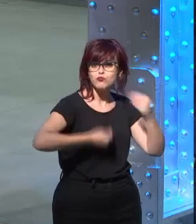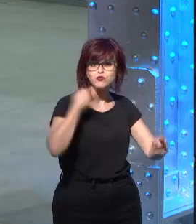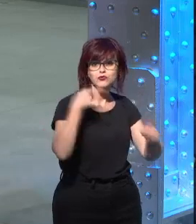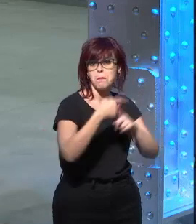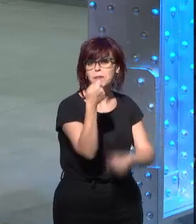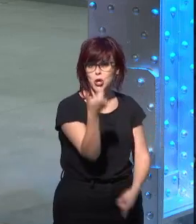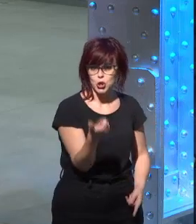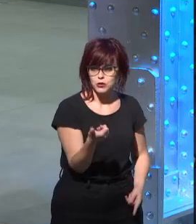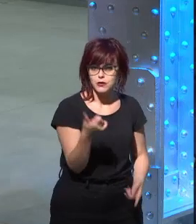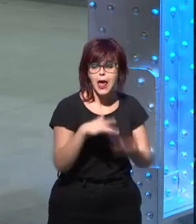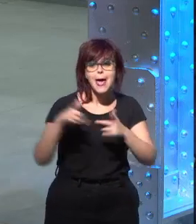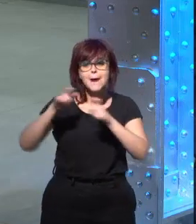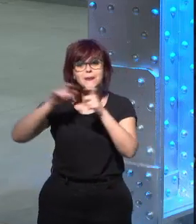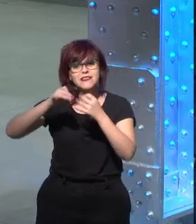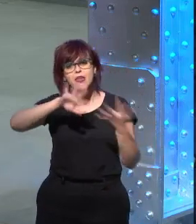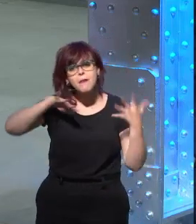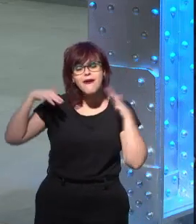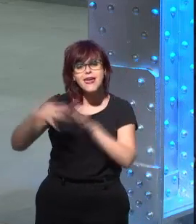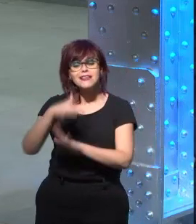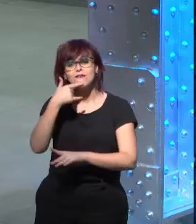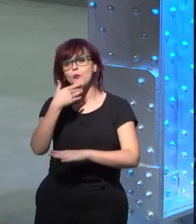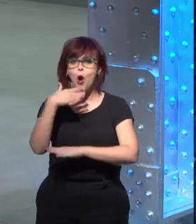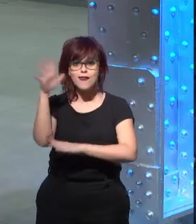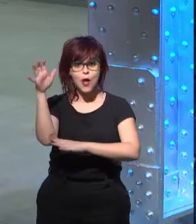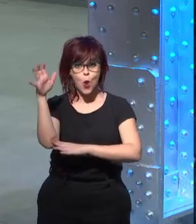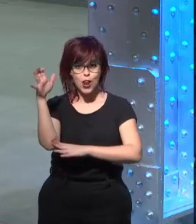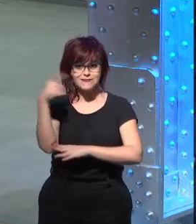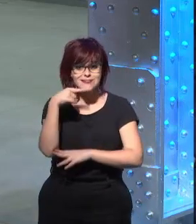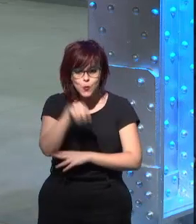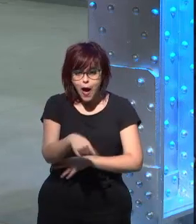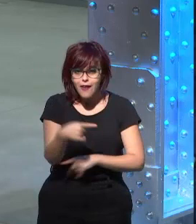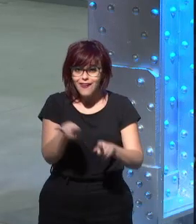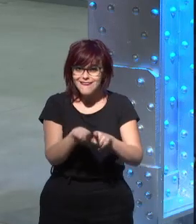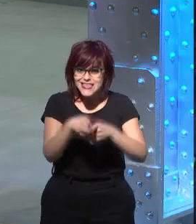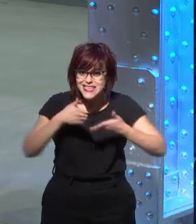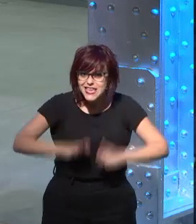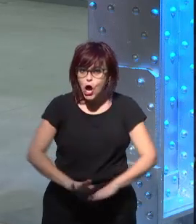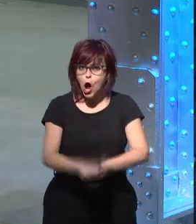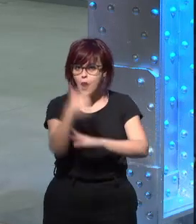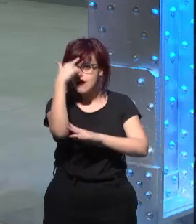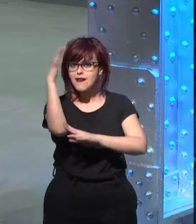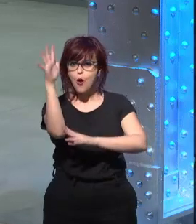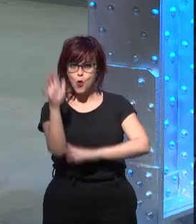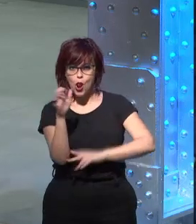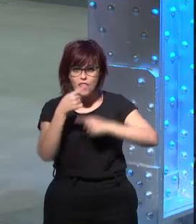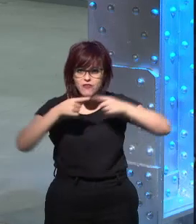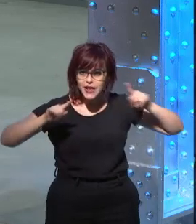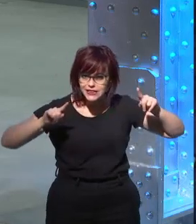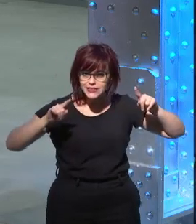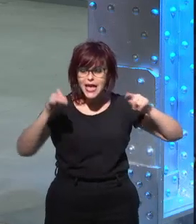información. Esa empresa tiene que cambiar sus neuronas como tú detectas que las está cambiando tu hijo. Es un cambio